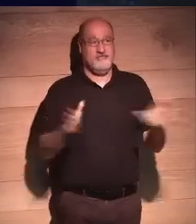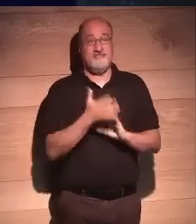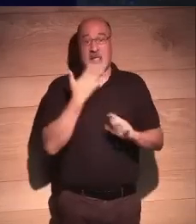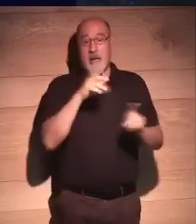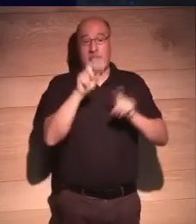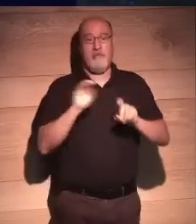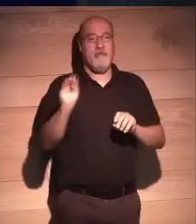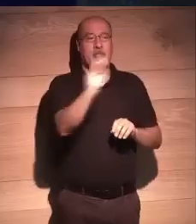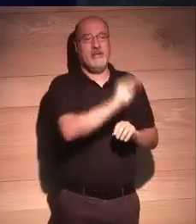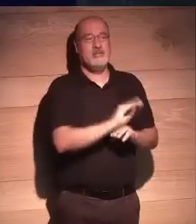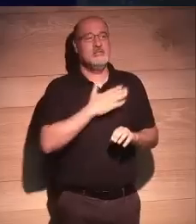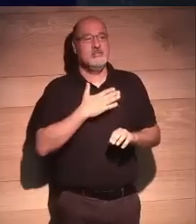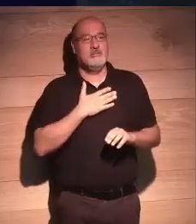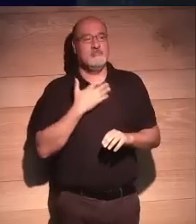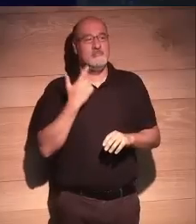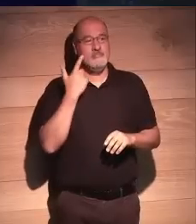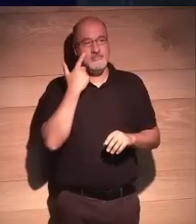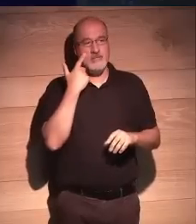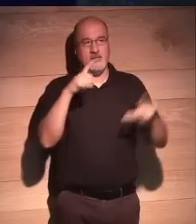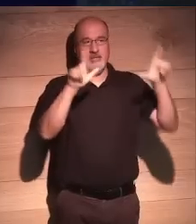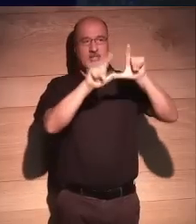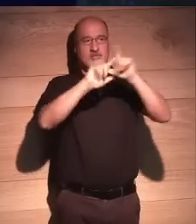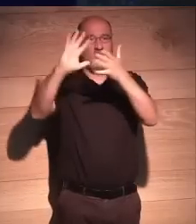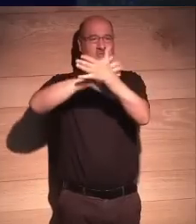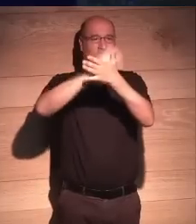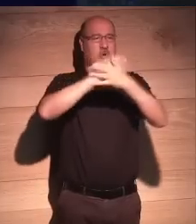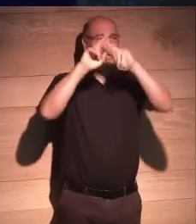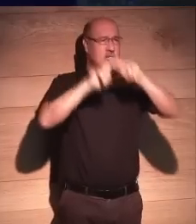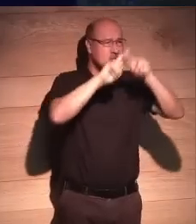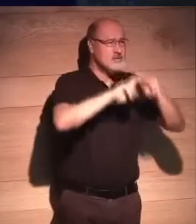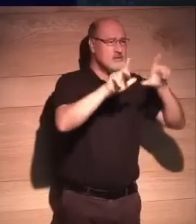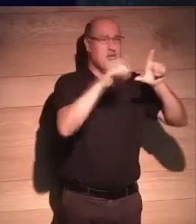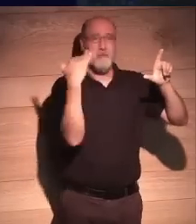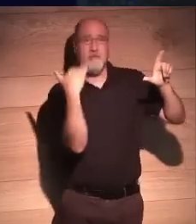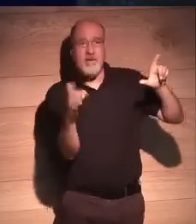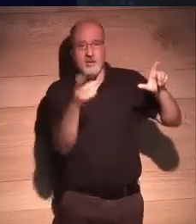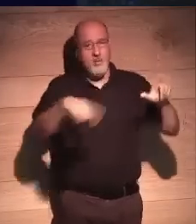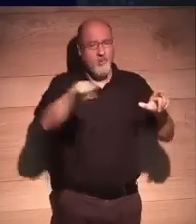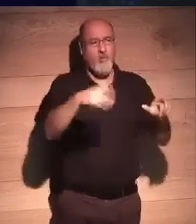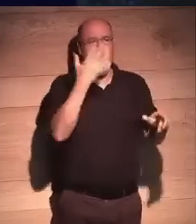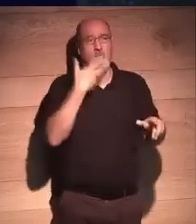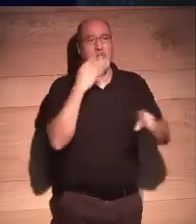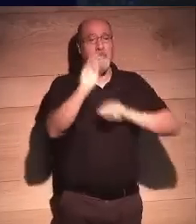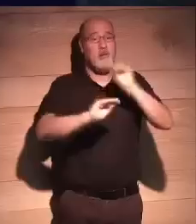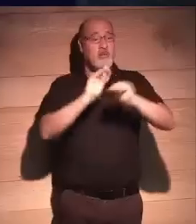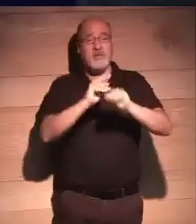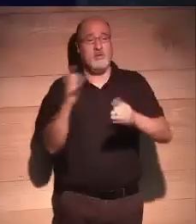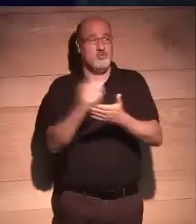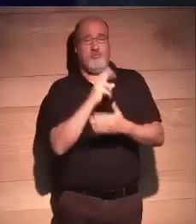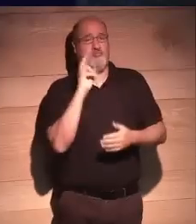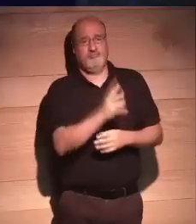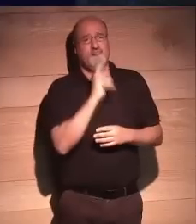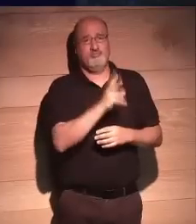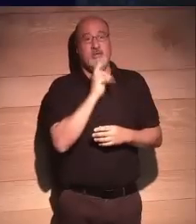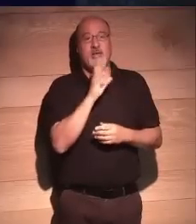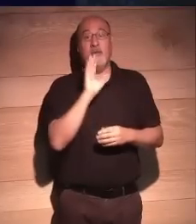de preguntas, porque yo estoy un poco enferma de mala televisión, porque me dedico al análisis televisivo, seguro que ustedes la contestarían. Nadie levantaría la mano, porque